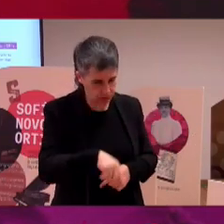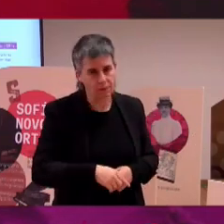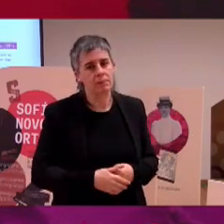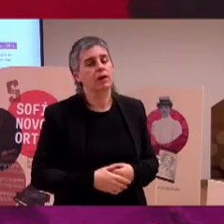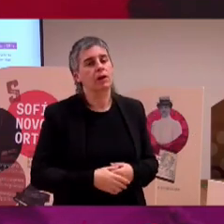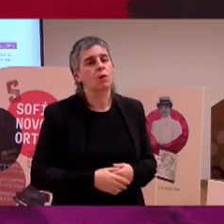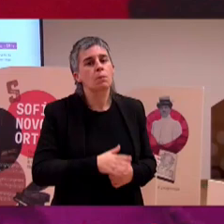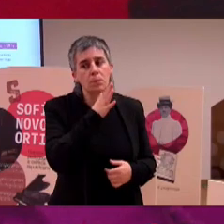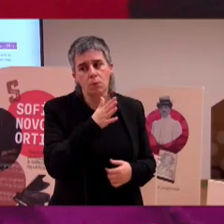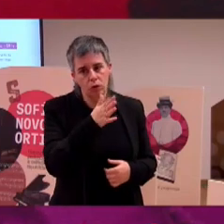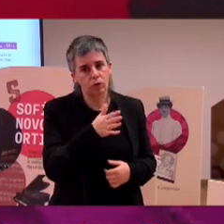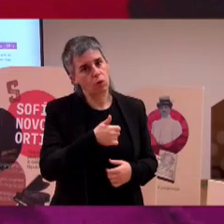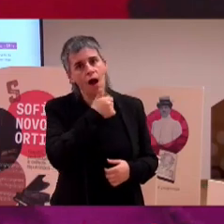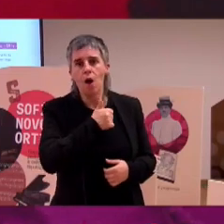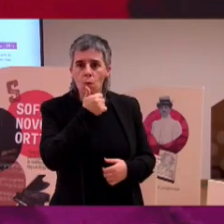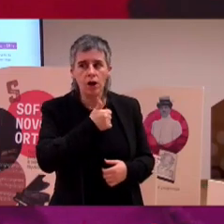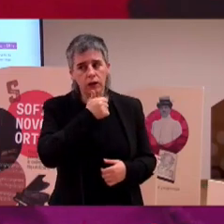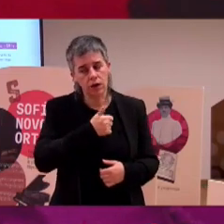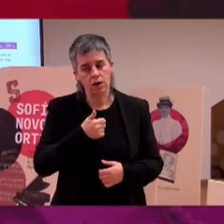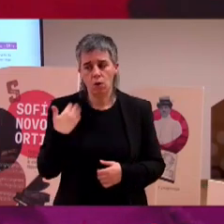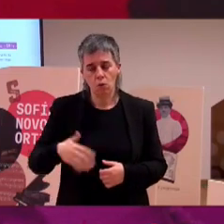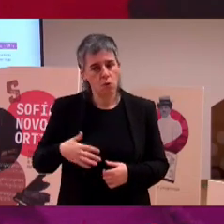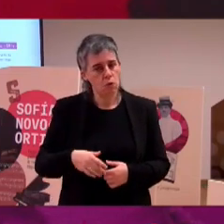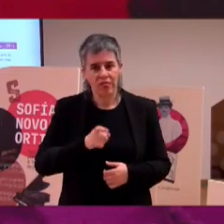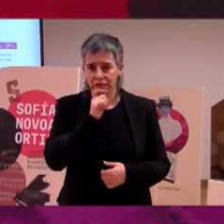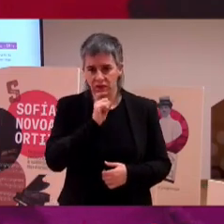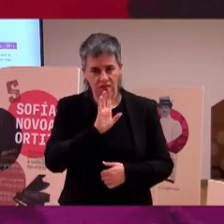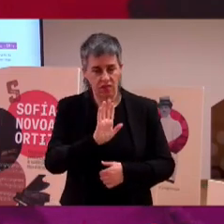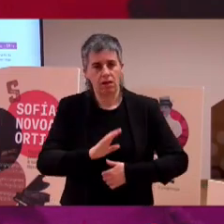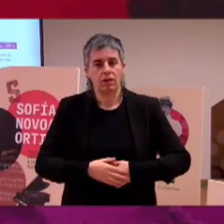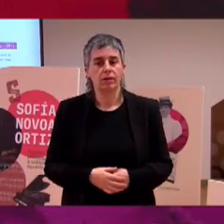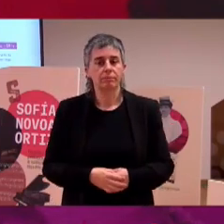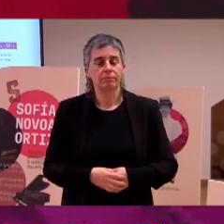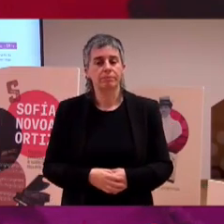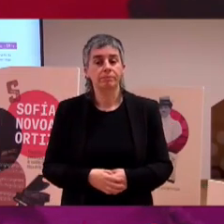Porque era difícil aguantala. Moi difícil. O sea,